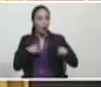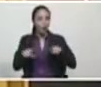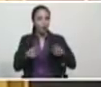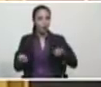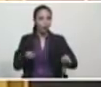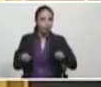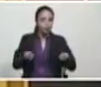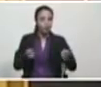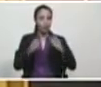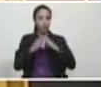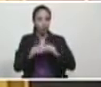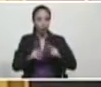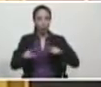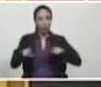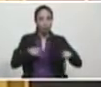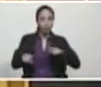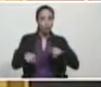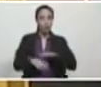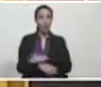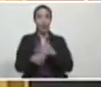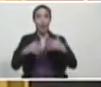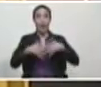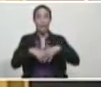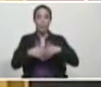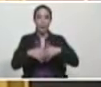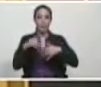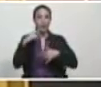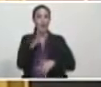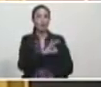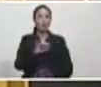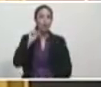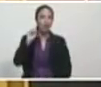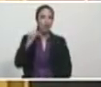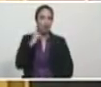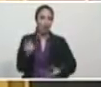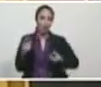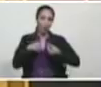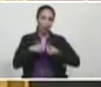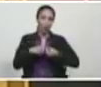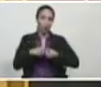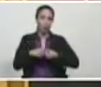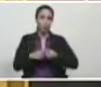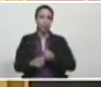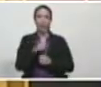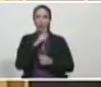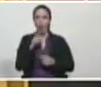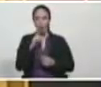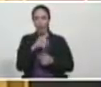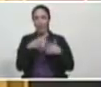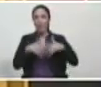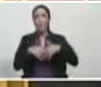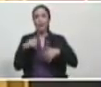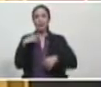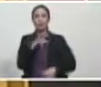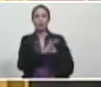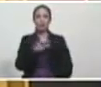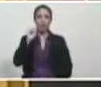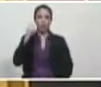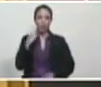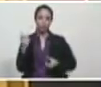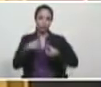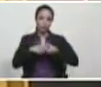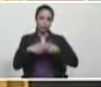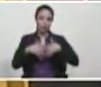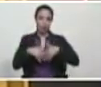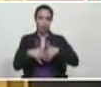del Estado a través de la Corporación Socialista del Sector Automotor.